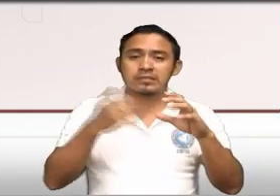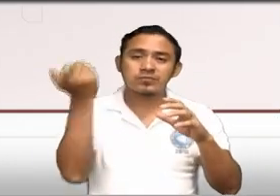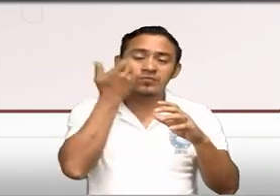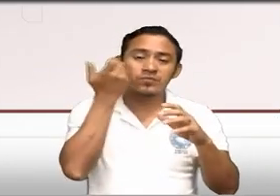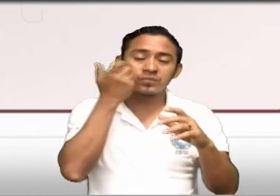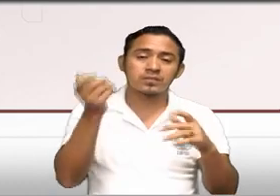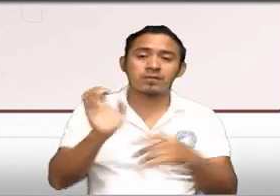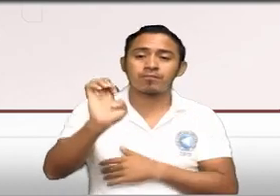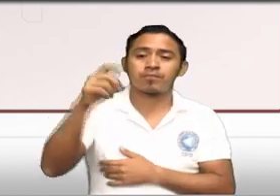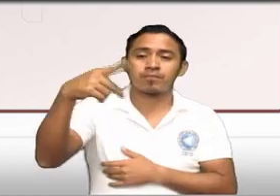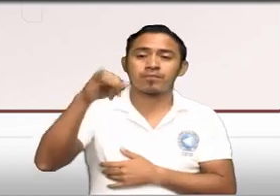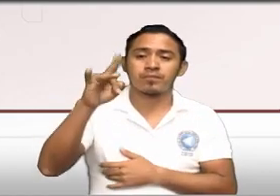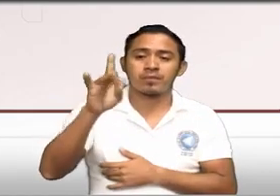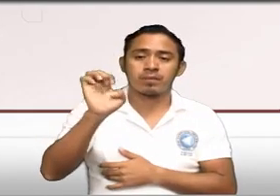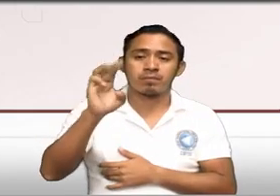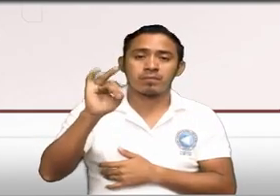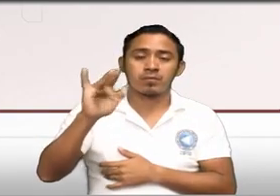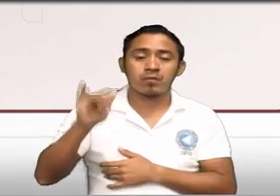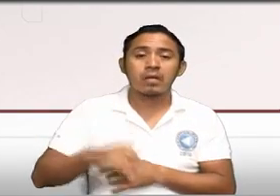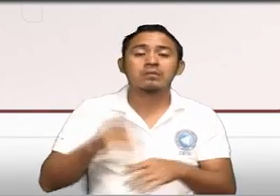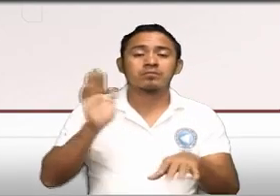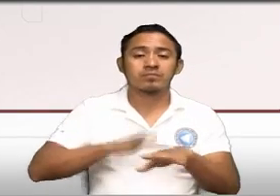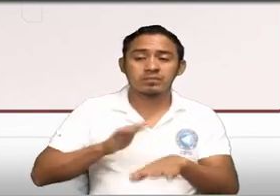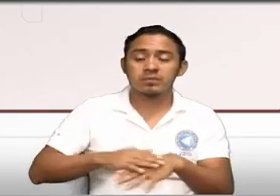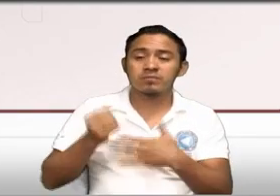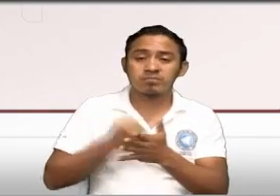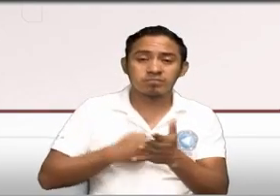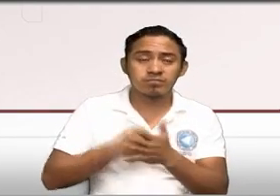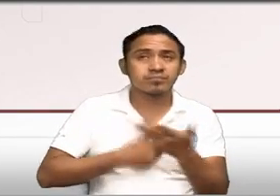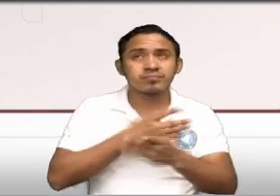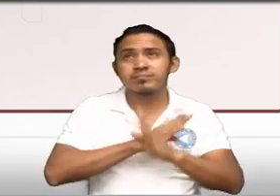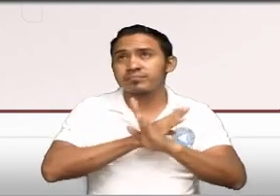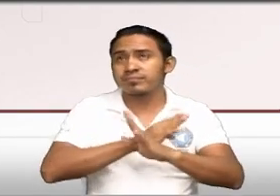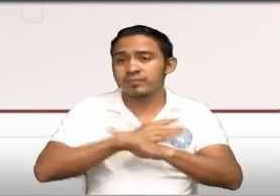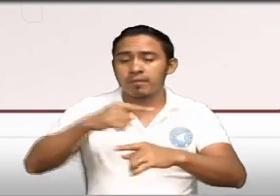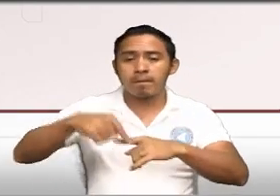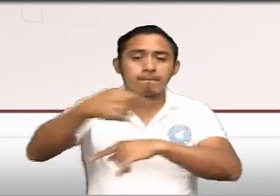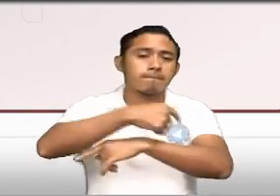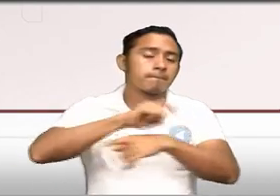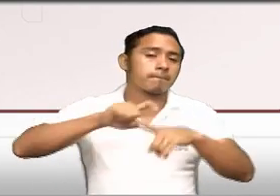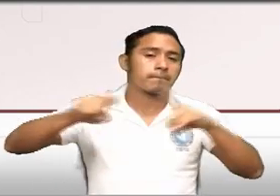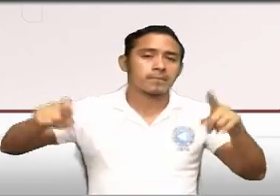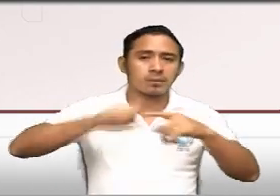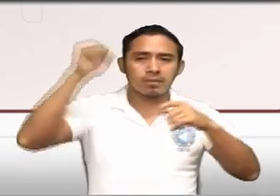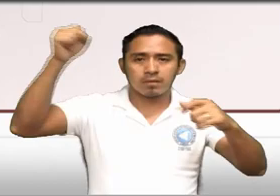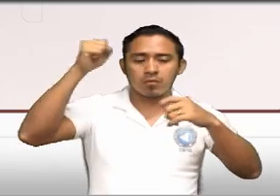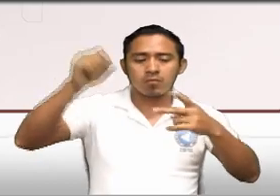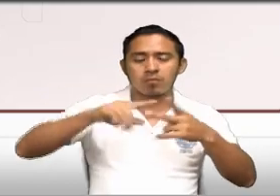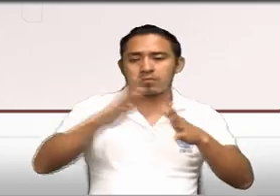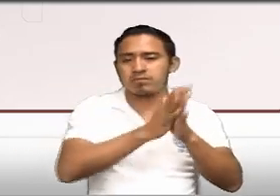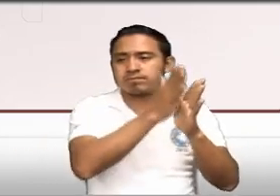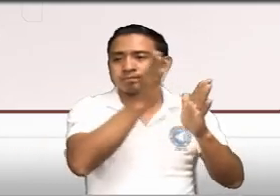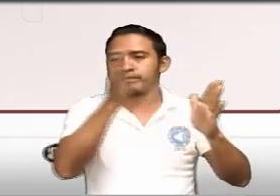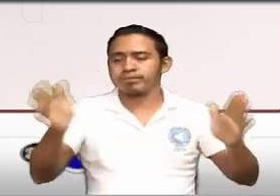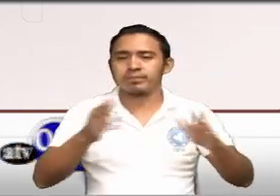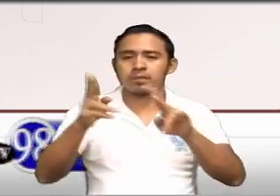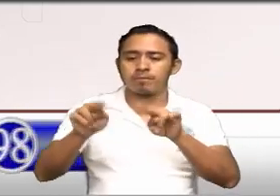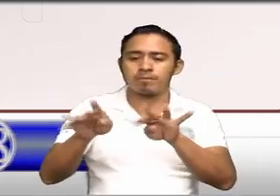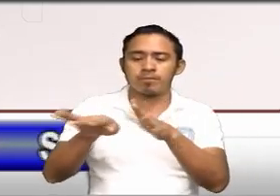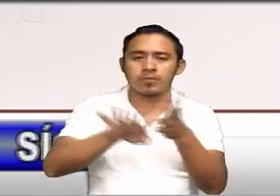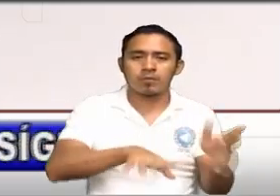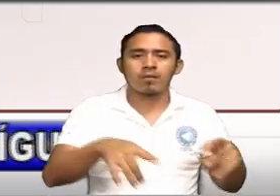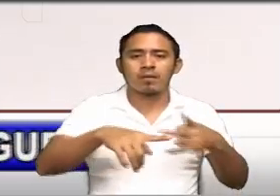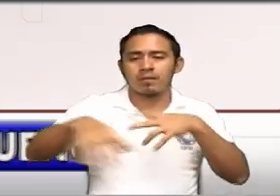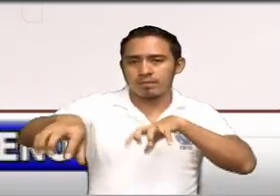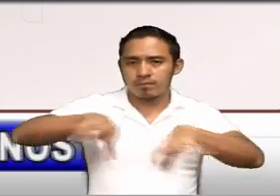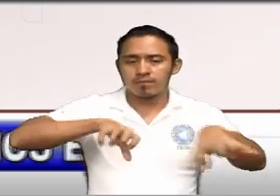epidemiológica, intensificando las acciones de lucha antiepidémica durante los meses de julio a noviembre en acciones de